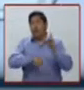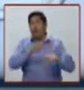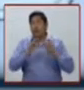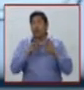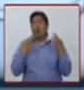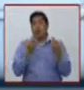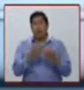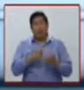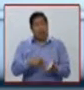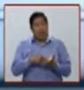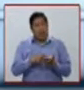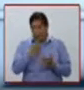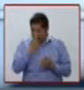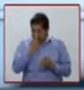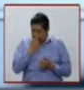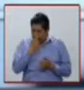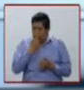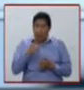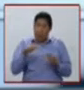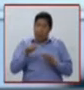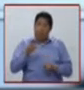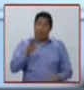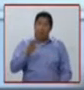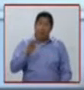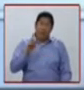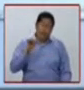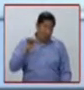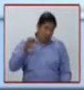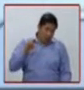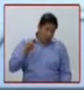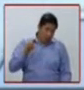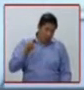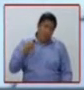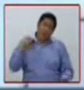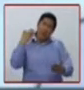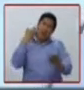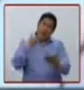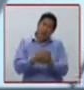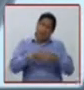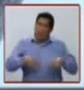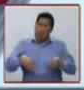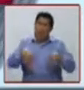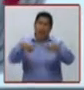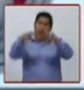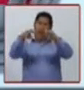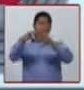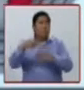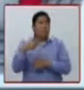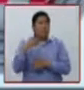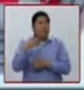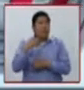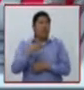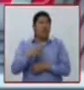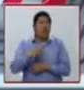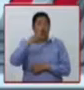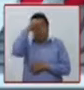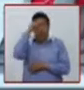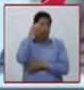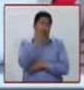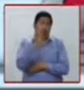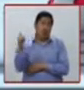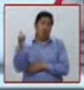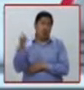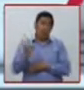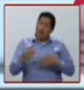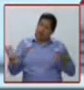familias nos están requiriendo, como lo ha hecho Federico Camacho, nuestro periodista, llegando hasta Caranavi para investigar, buscar y también activar que la